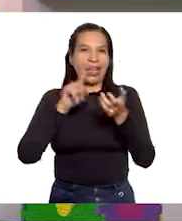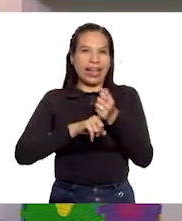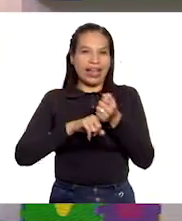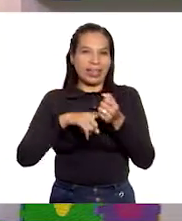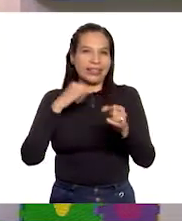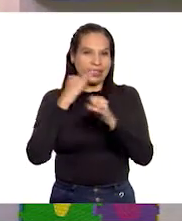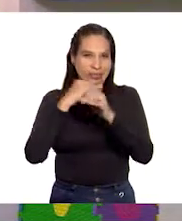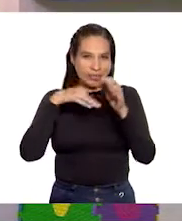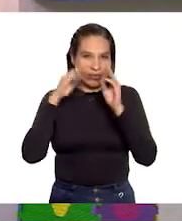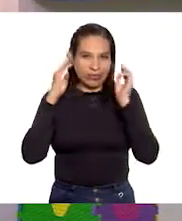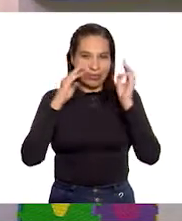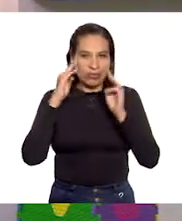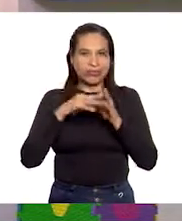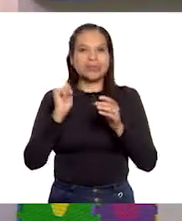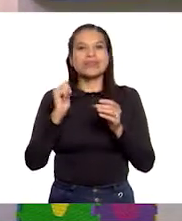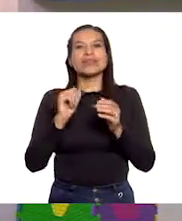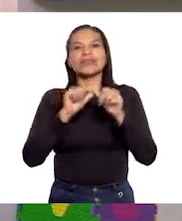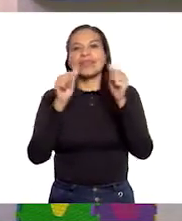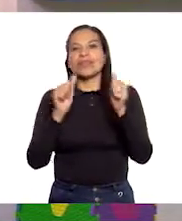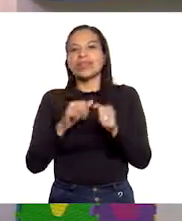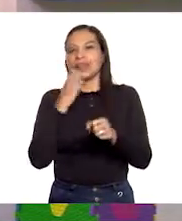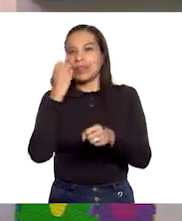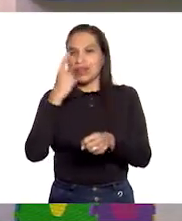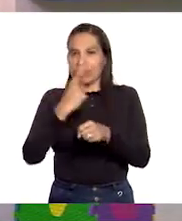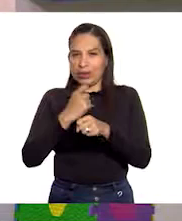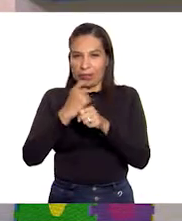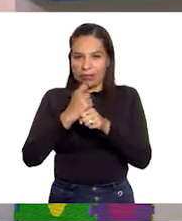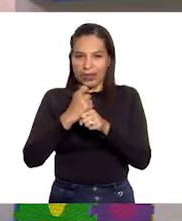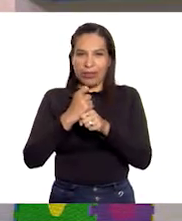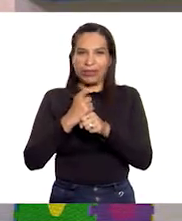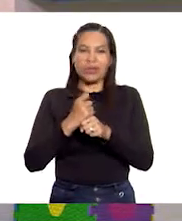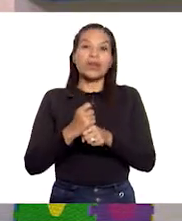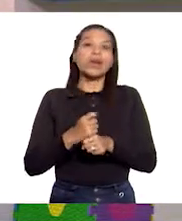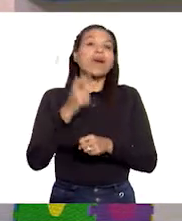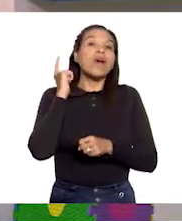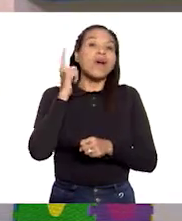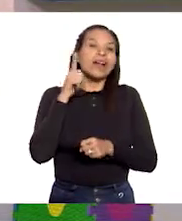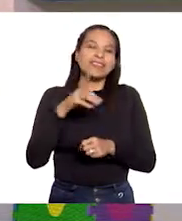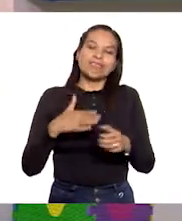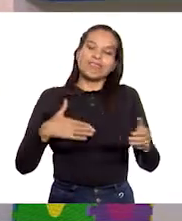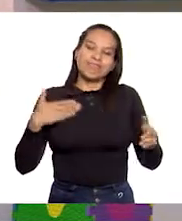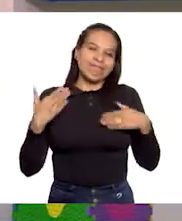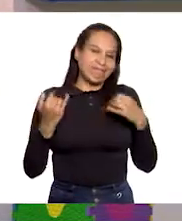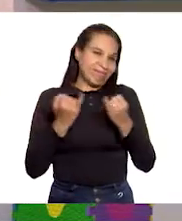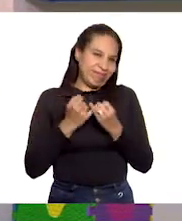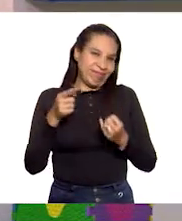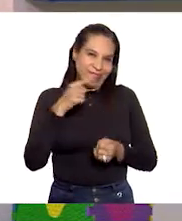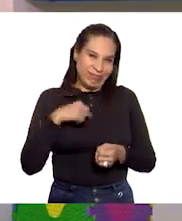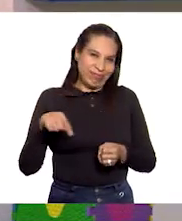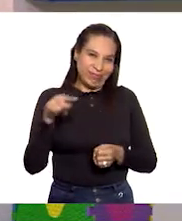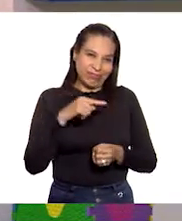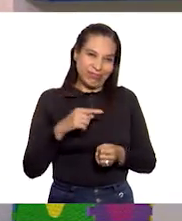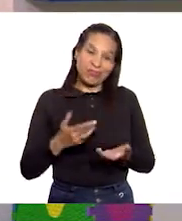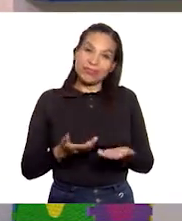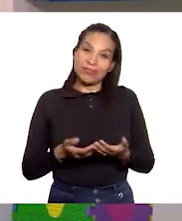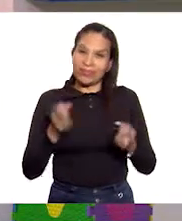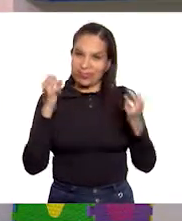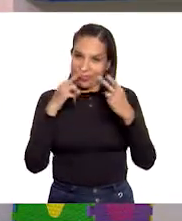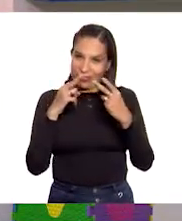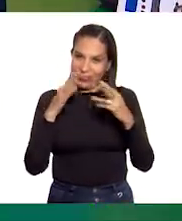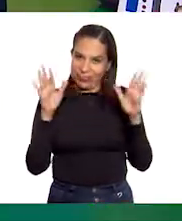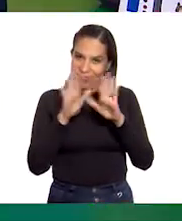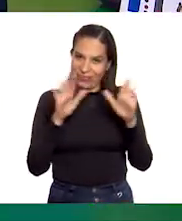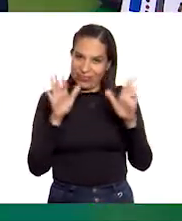virtual al museo de la asignatura de artes para el primer grado de primaria. Espero que lo hayan disfrutado tanto como nosotros. Nos